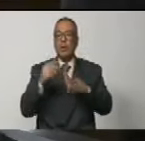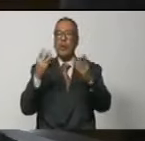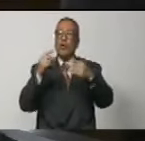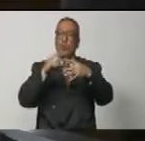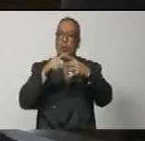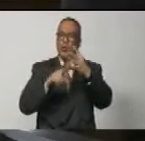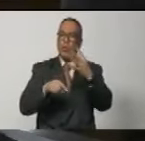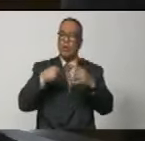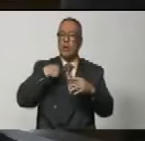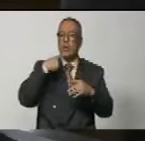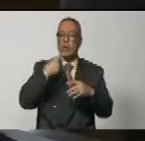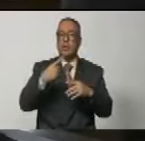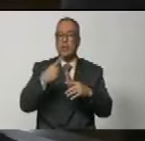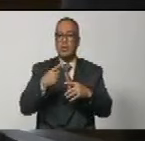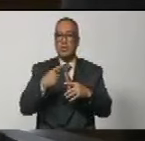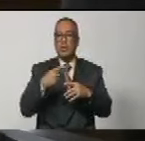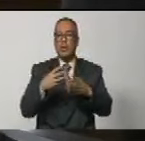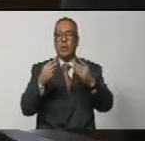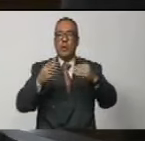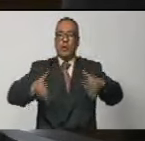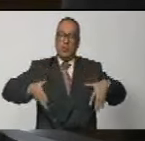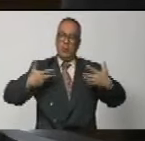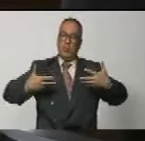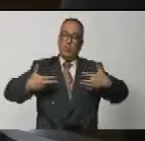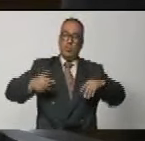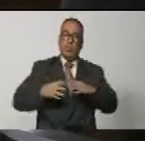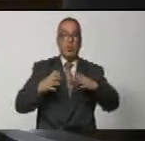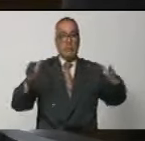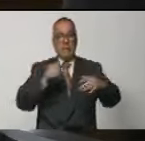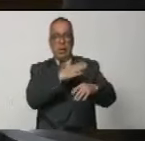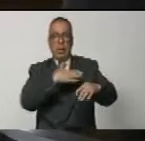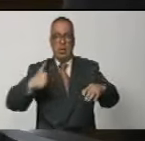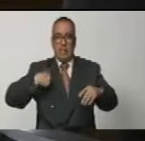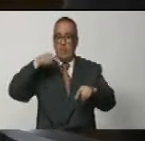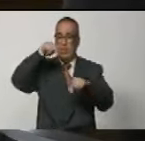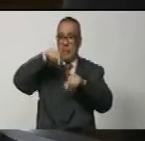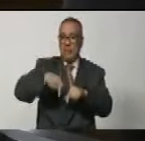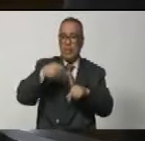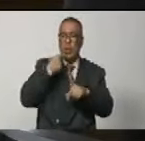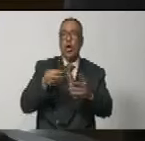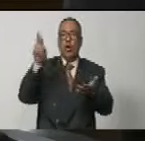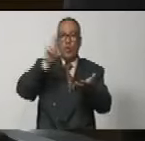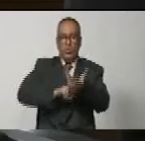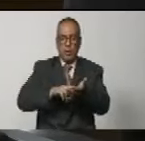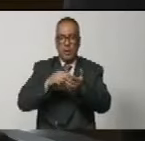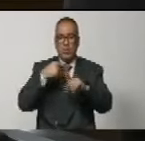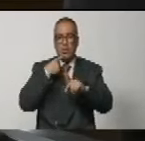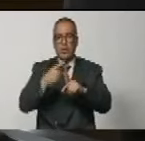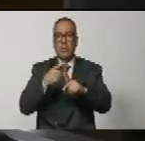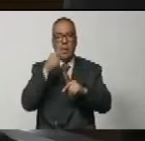muchas cosas que decir. Nos embarga una emoción y quiero desde aquí volver a ratificarle al presidente